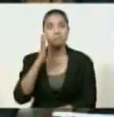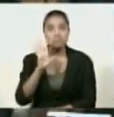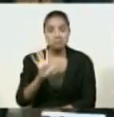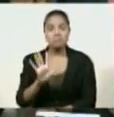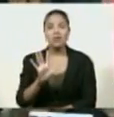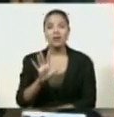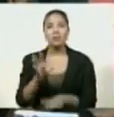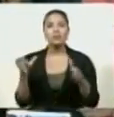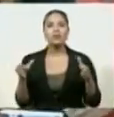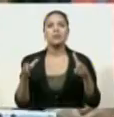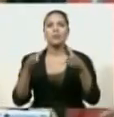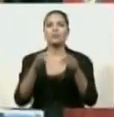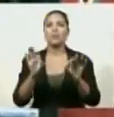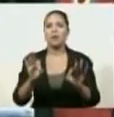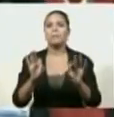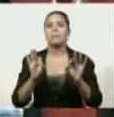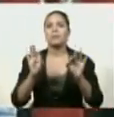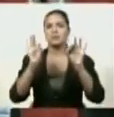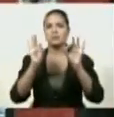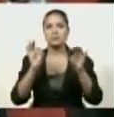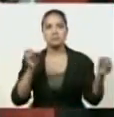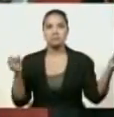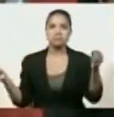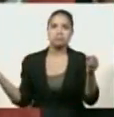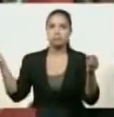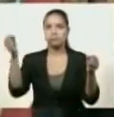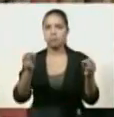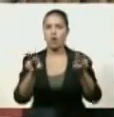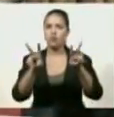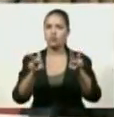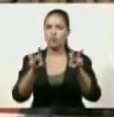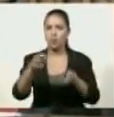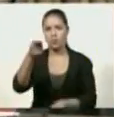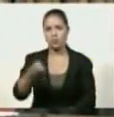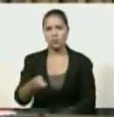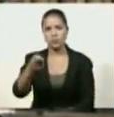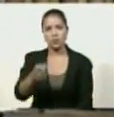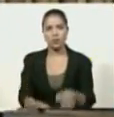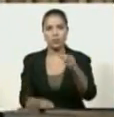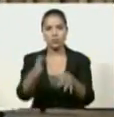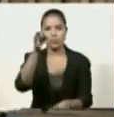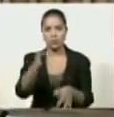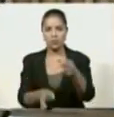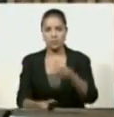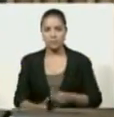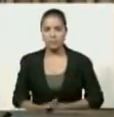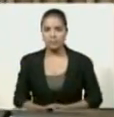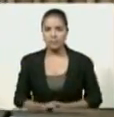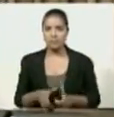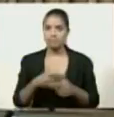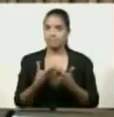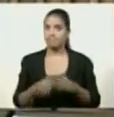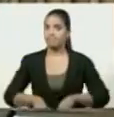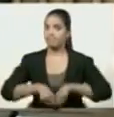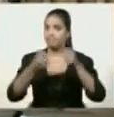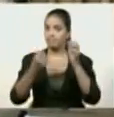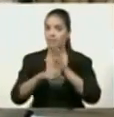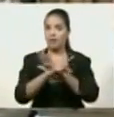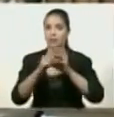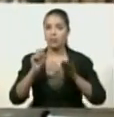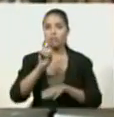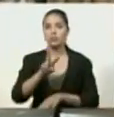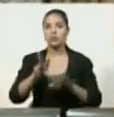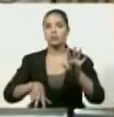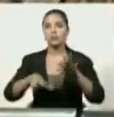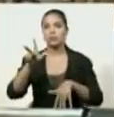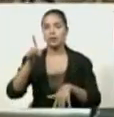través de una sesión extraordinaria, imponer a nuevos magistrados al Tribunal Supremo de Justicia, lo cual estaría violando el artículo 213